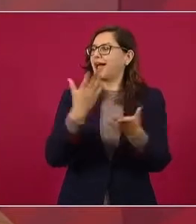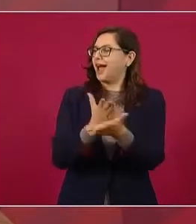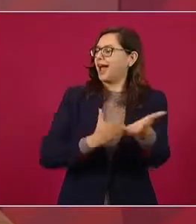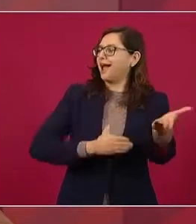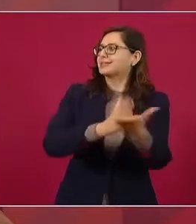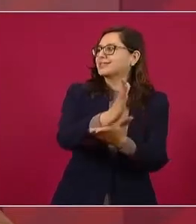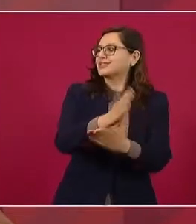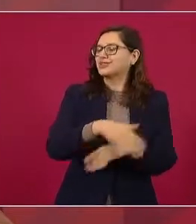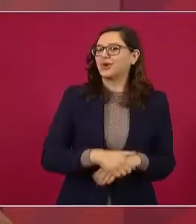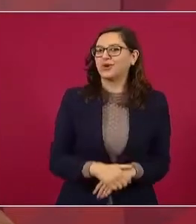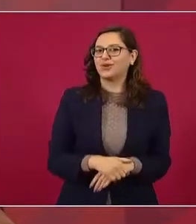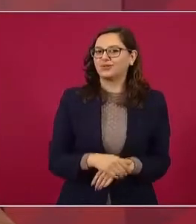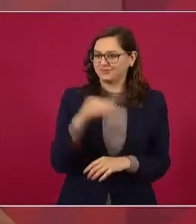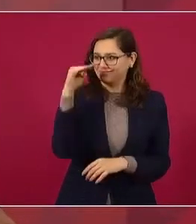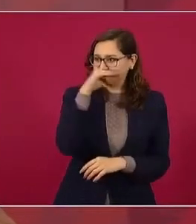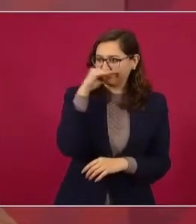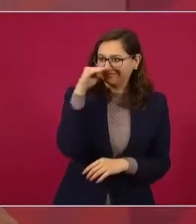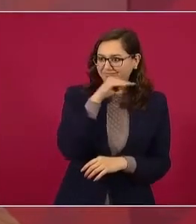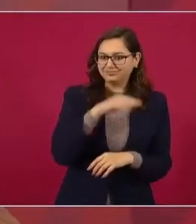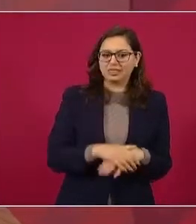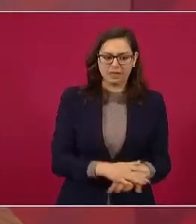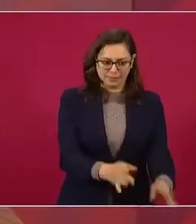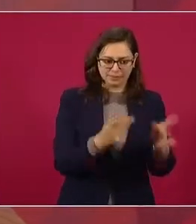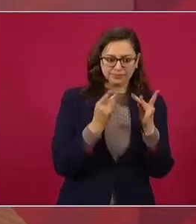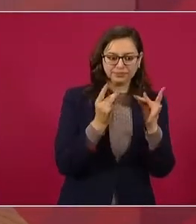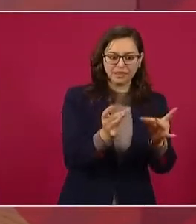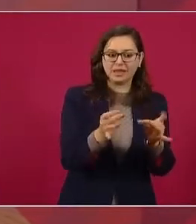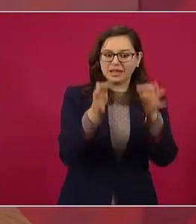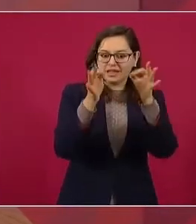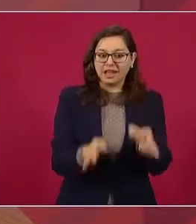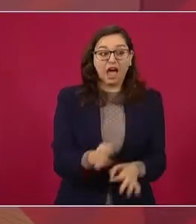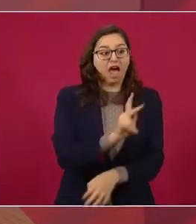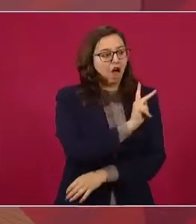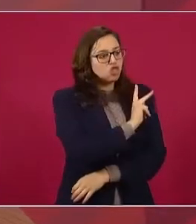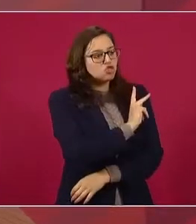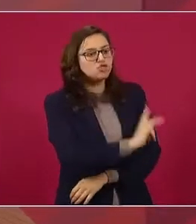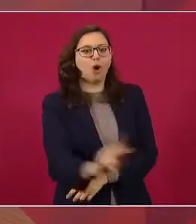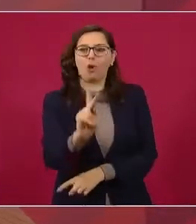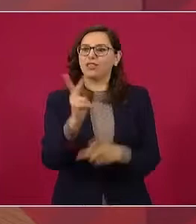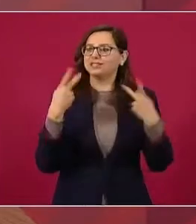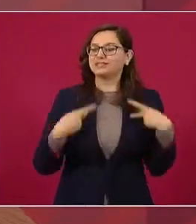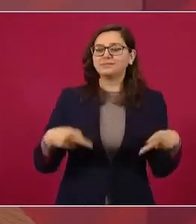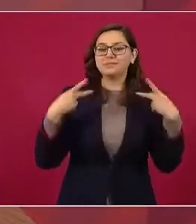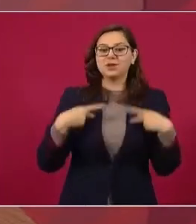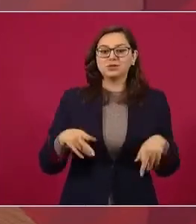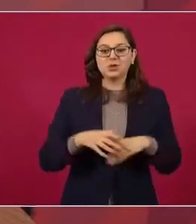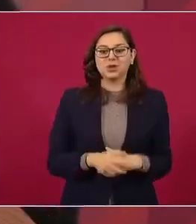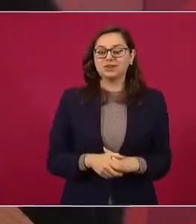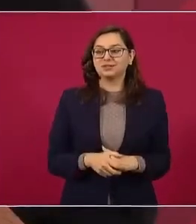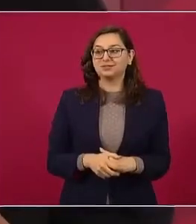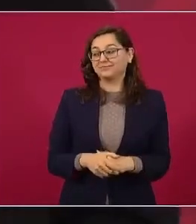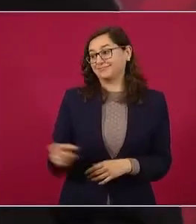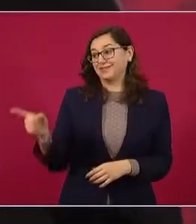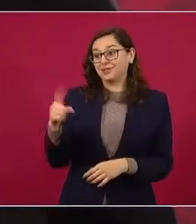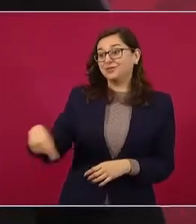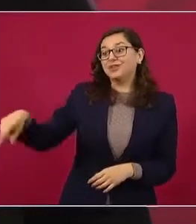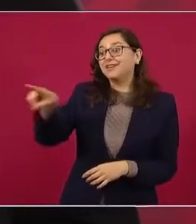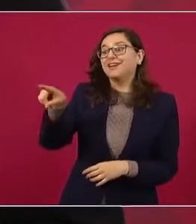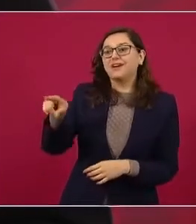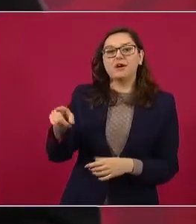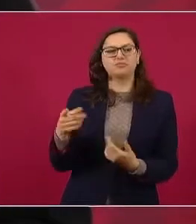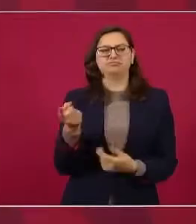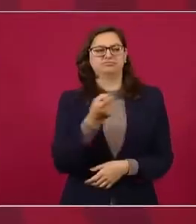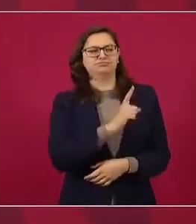educación. Nos interesa la calidad y nos interesa la cobertura. Y lo que hicieron fue rechazar